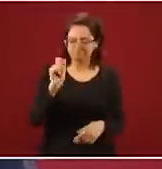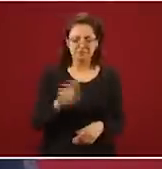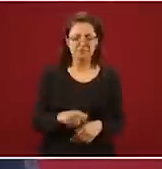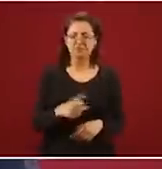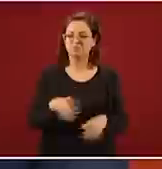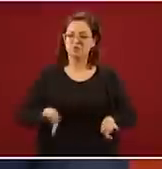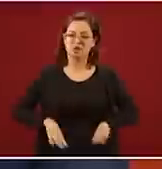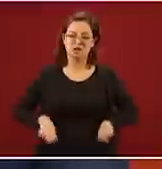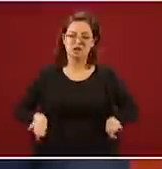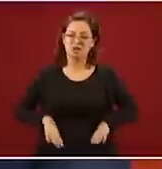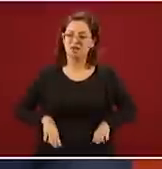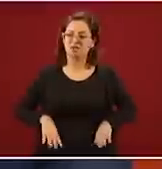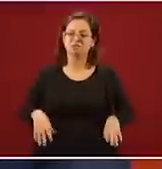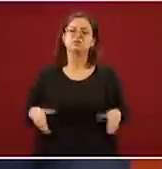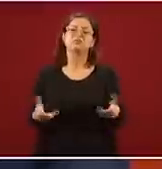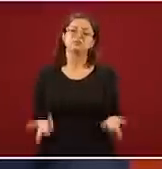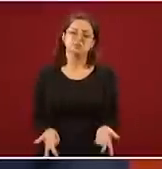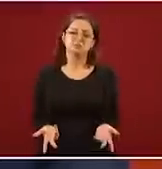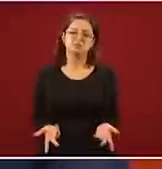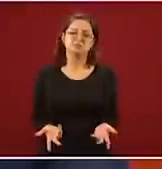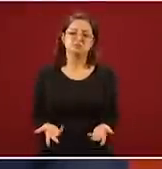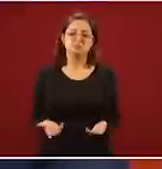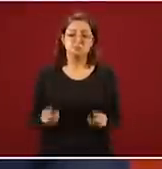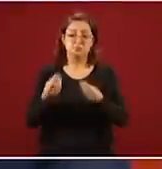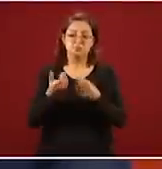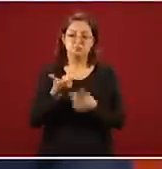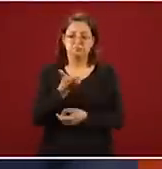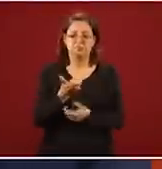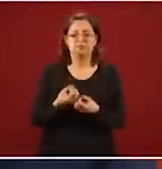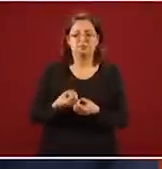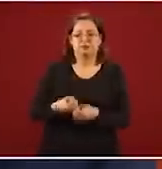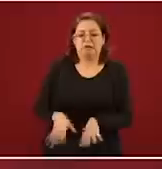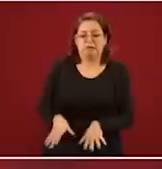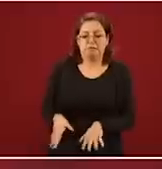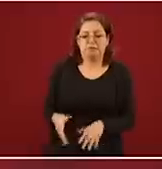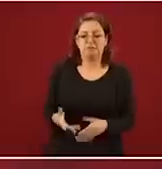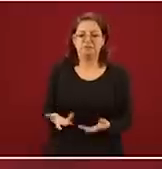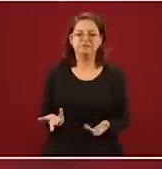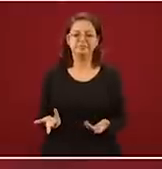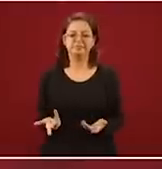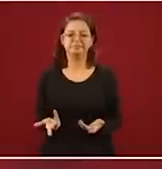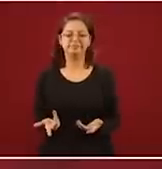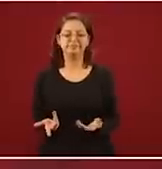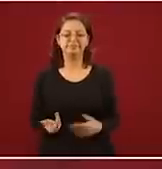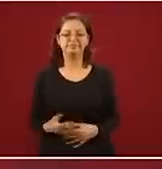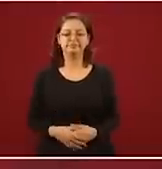es también considerable el dinero que se manejaba.